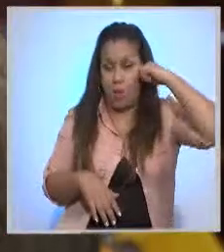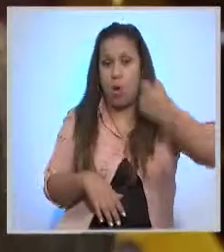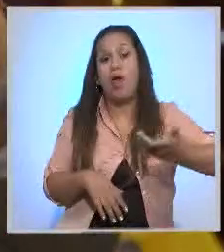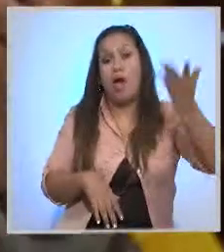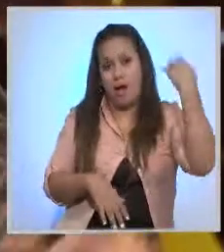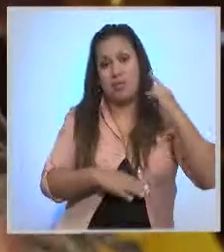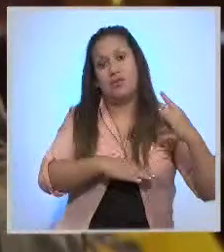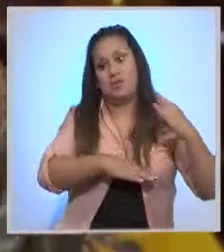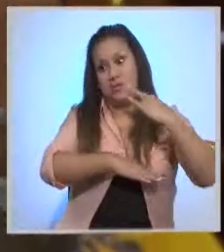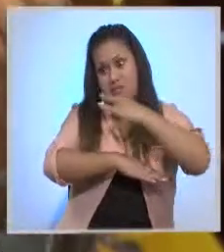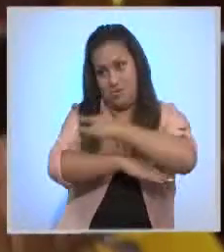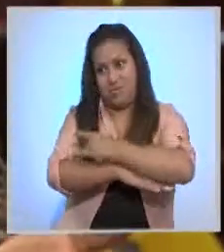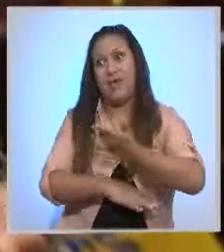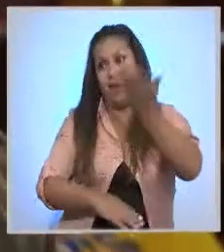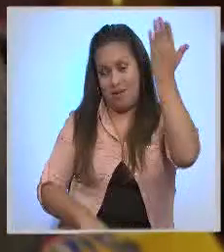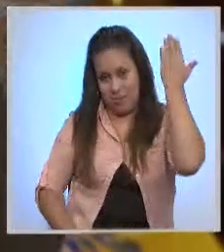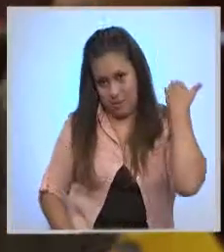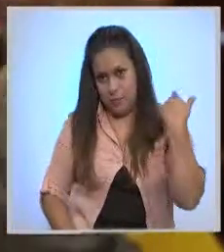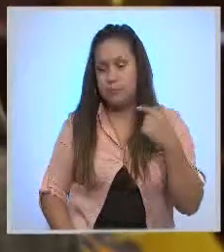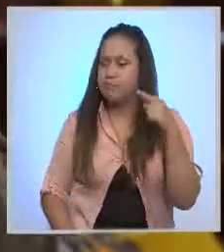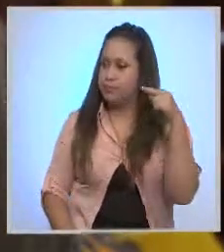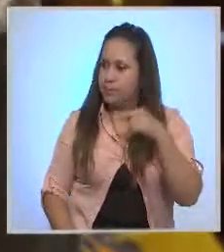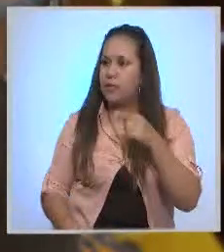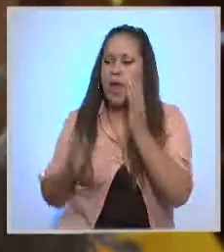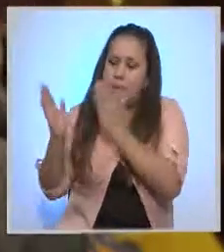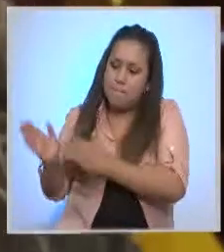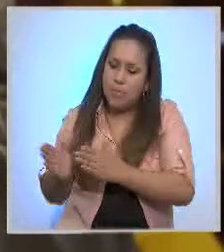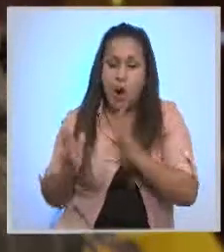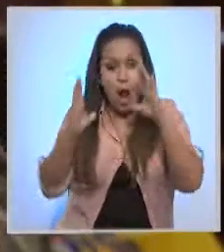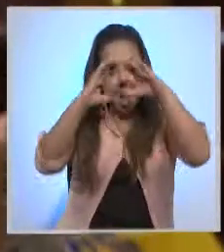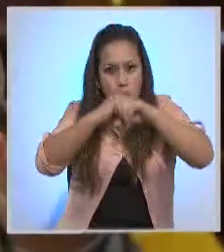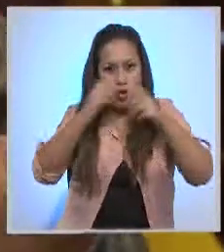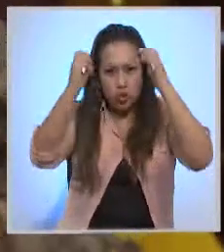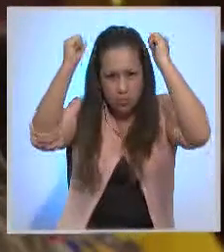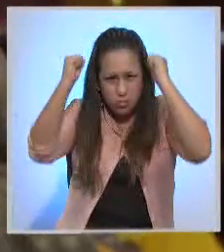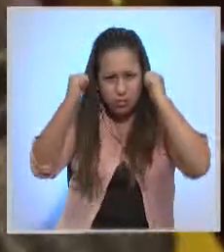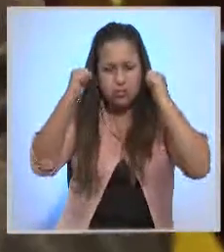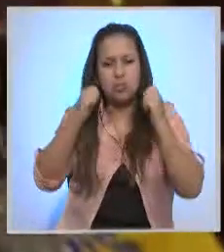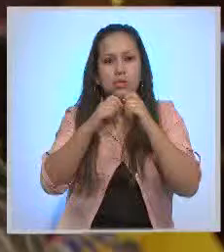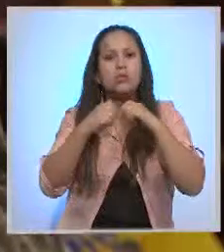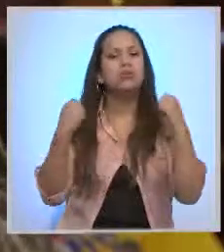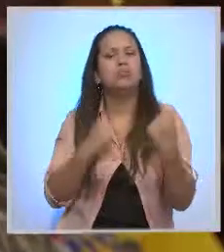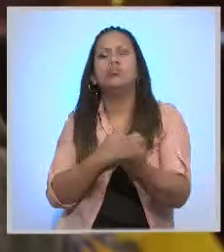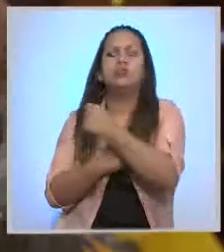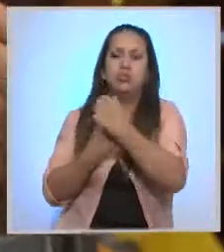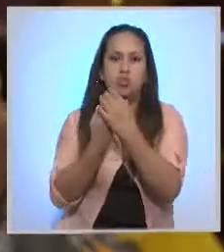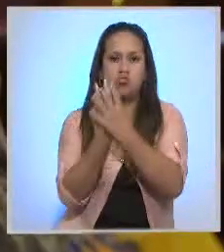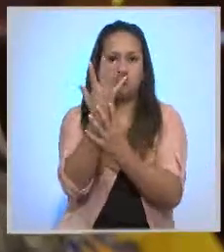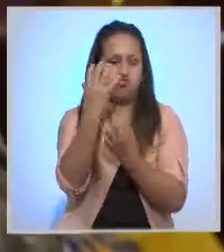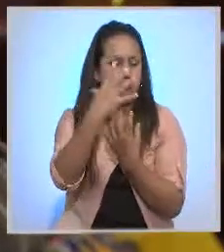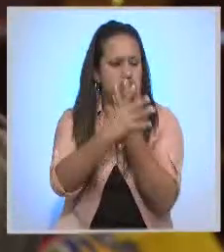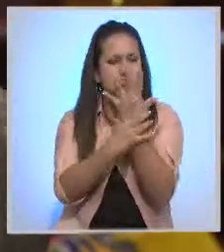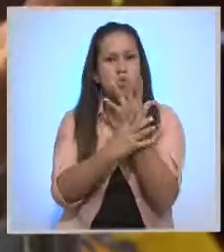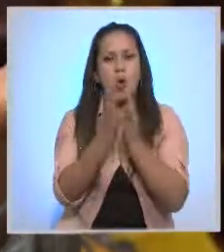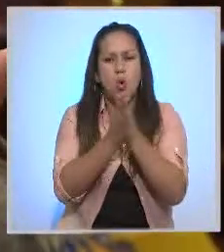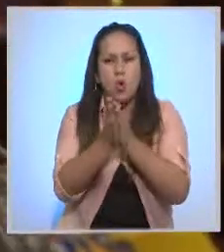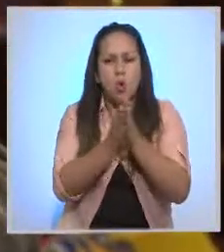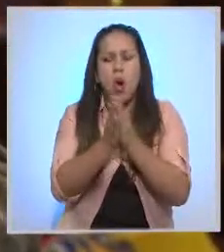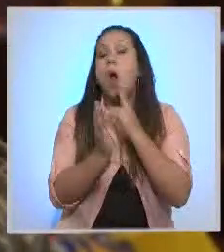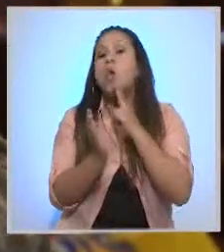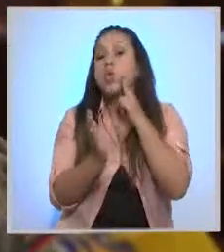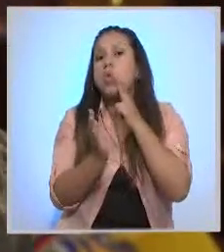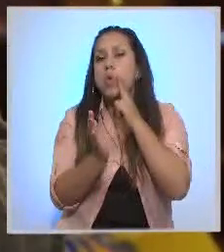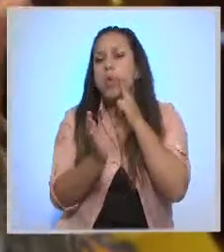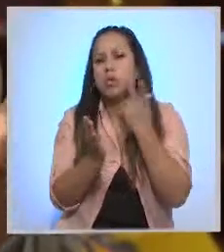vaya motivada pero vaya preparada por ejemplo la noche ir con gorros de lana guantes quizás de ropa abrigada artículos de dulce como